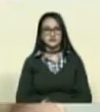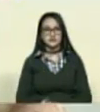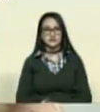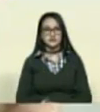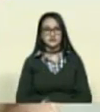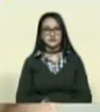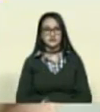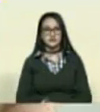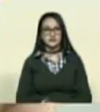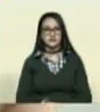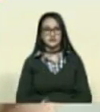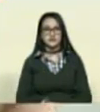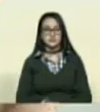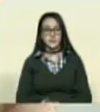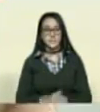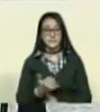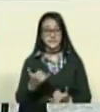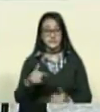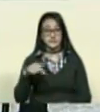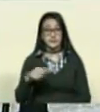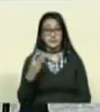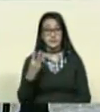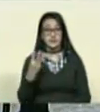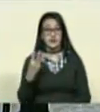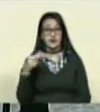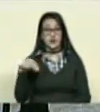Estamos ya en 3 de noviembre.